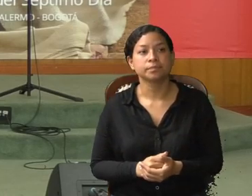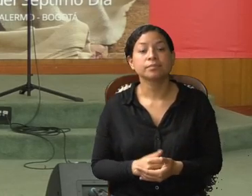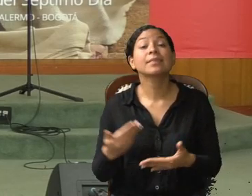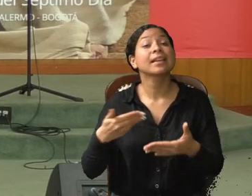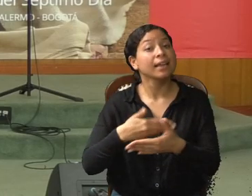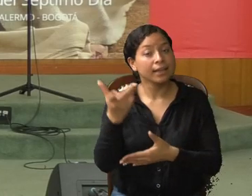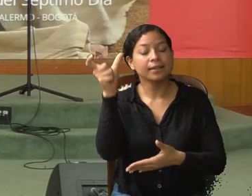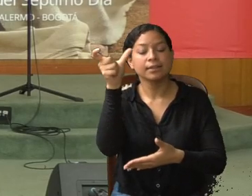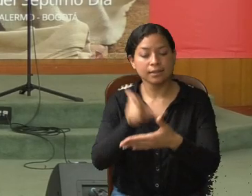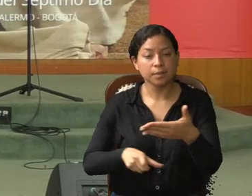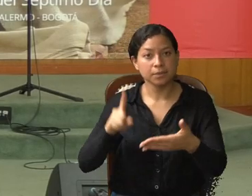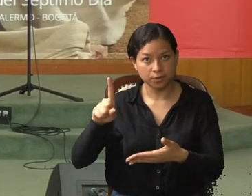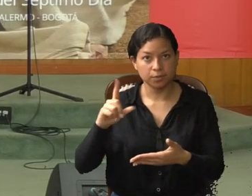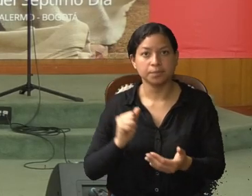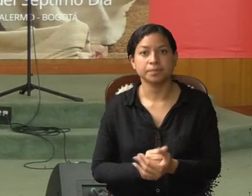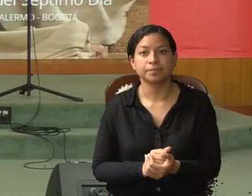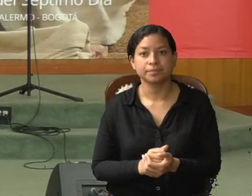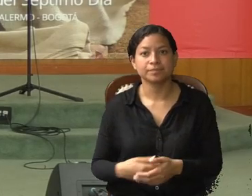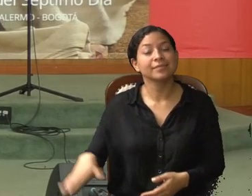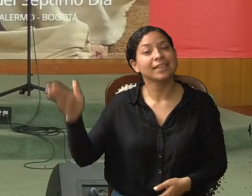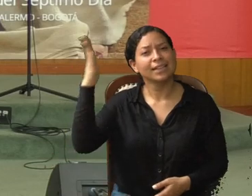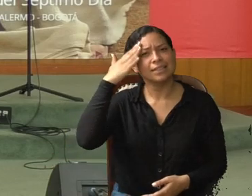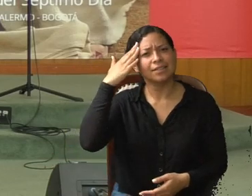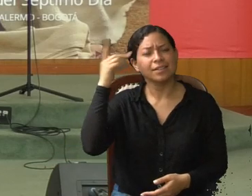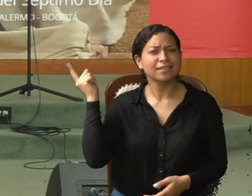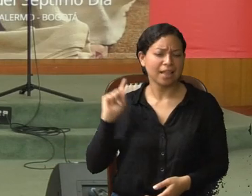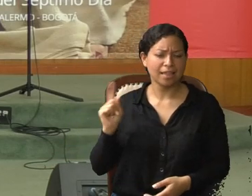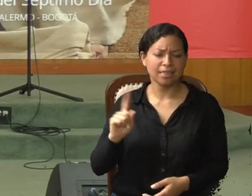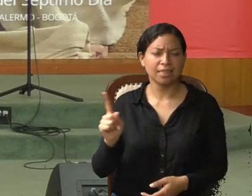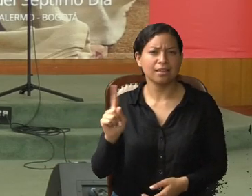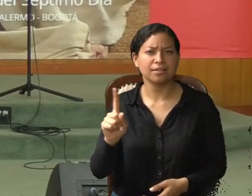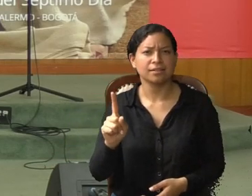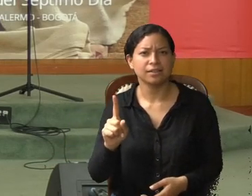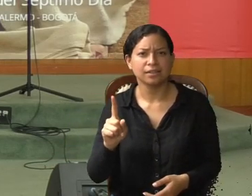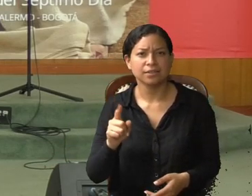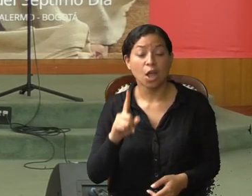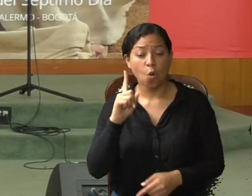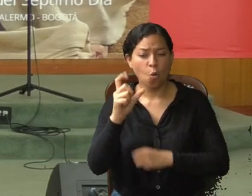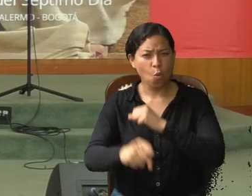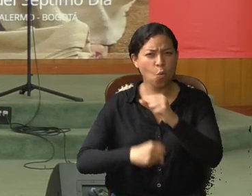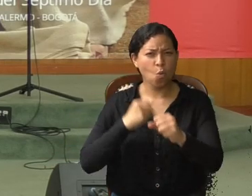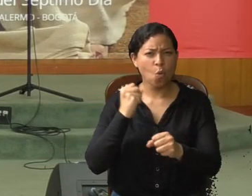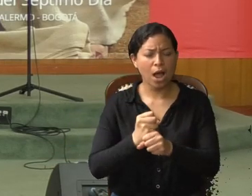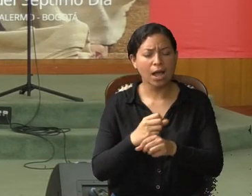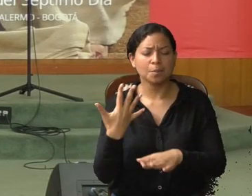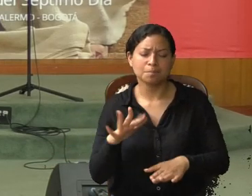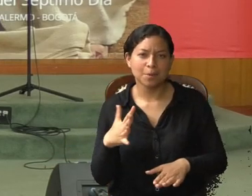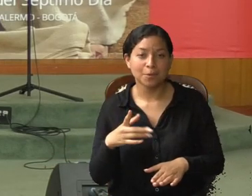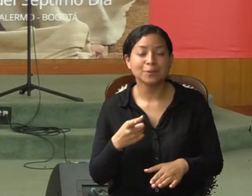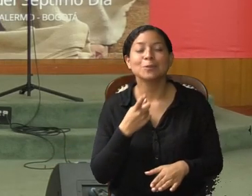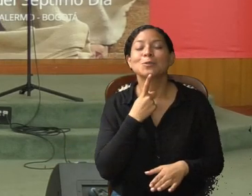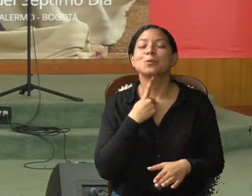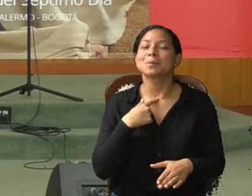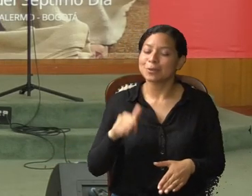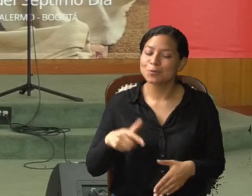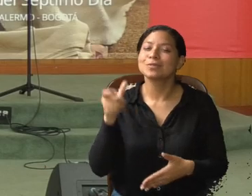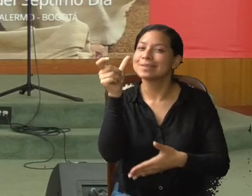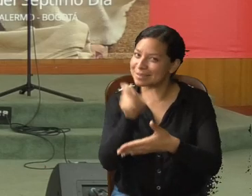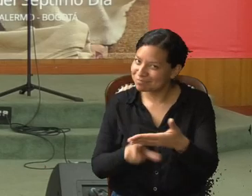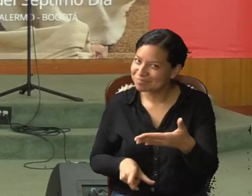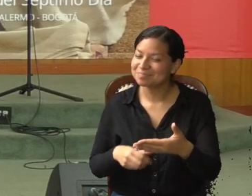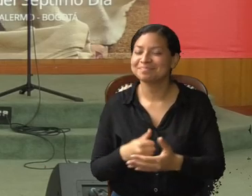¿Saben? Desde hace más o menos un año y medio, este es mi capítulo preferido en la Biblia. Génesis, capítulo 1. Y